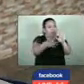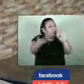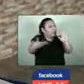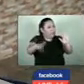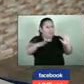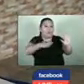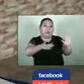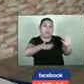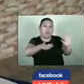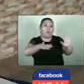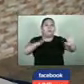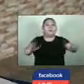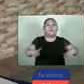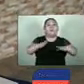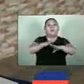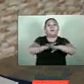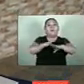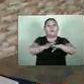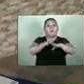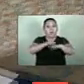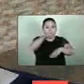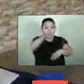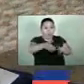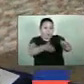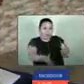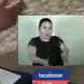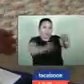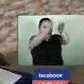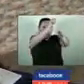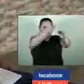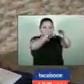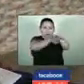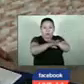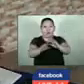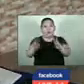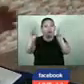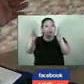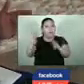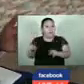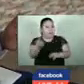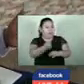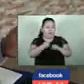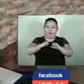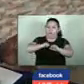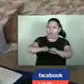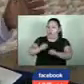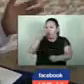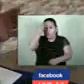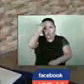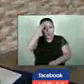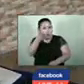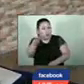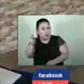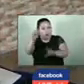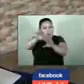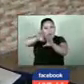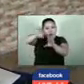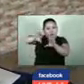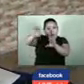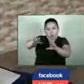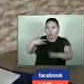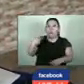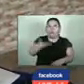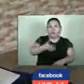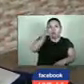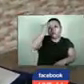serie de medidas de prevención que se hacen al interior de la Corte. Con relación a fallecidos, no sé qué estadística es eso, porque las estadísticas que nosotros